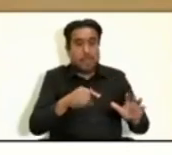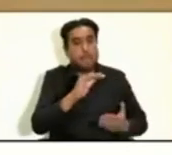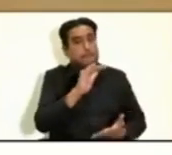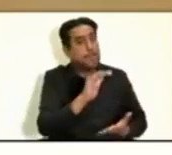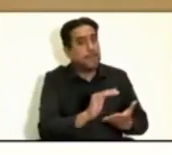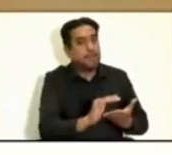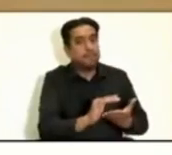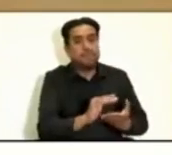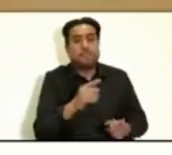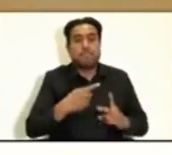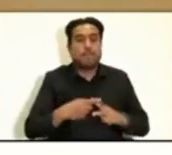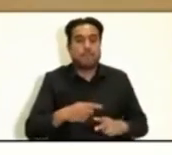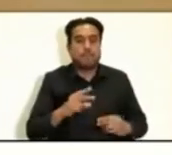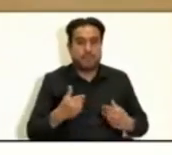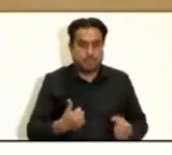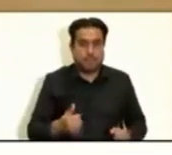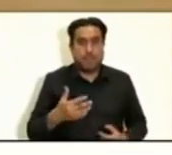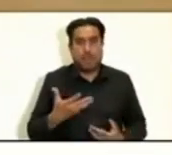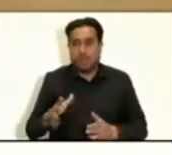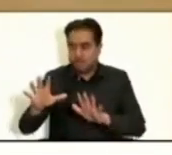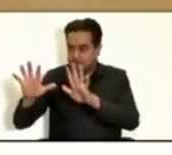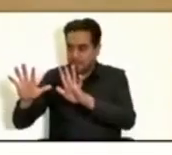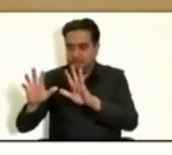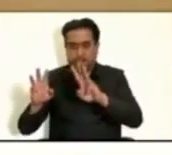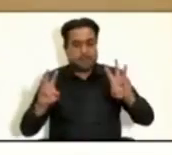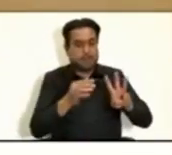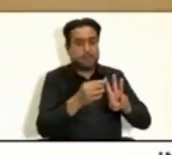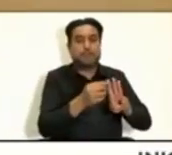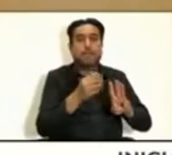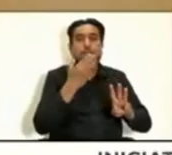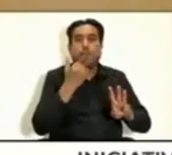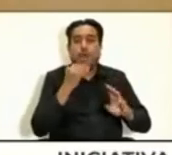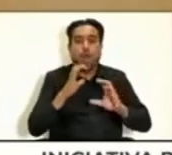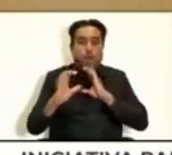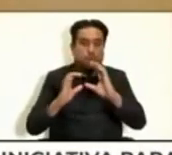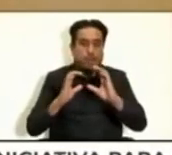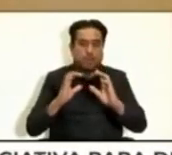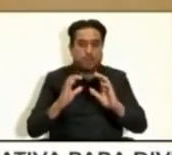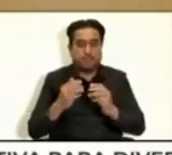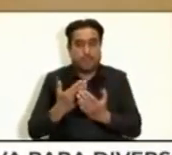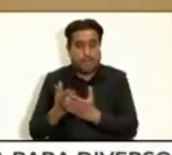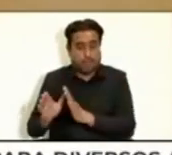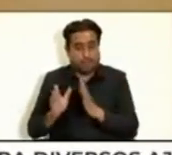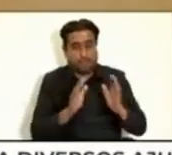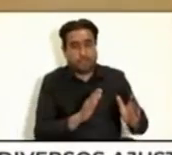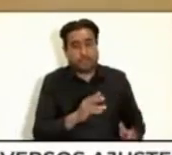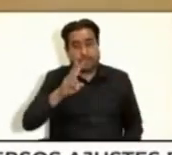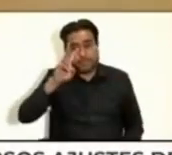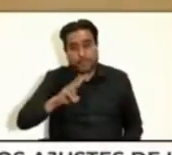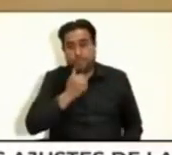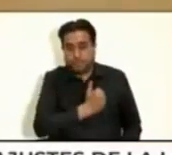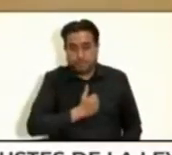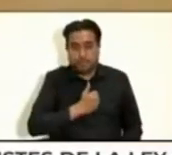en matemáticas así como 3 de cada 10 en las asignaturas de comunicación lamentablemente en nuestra entidad